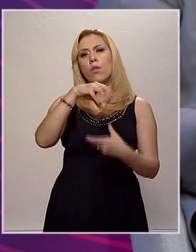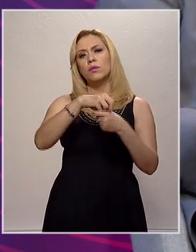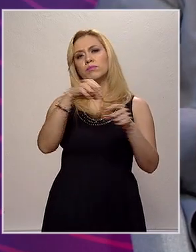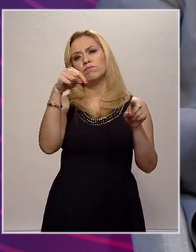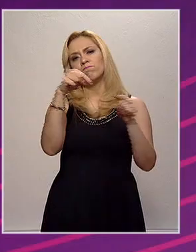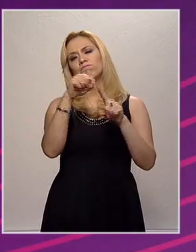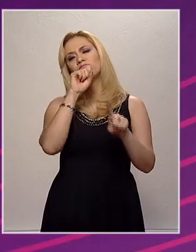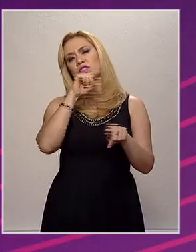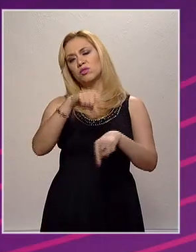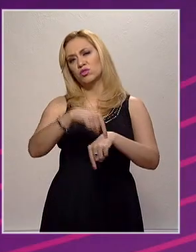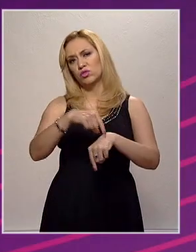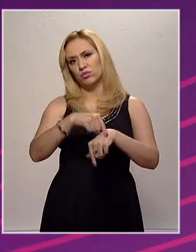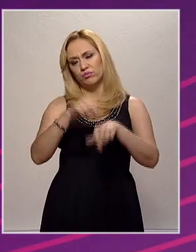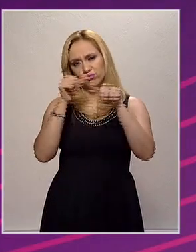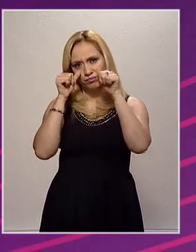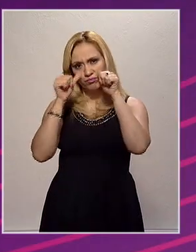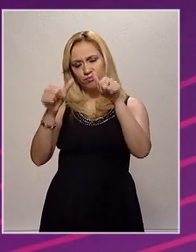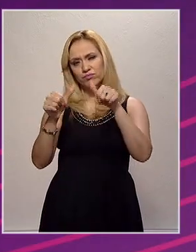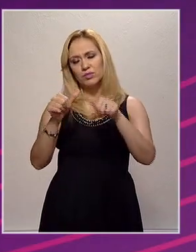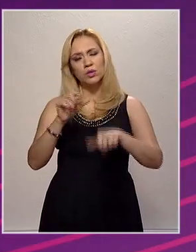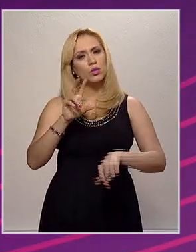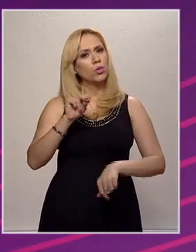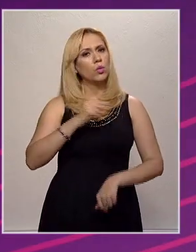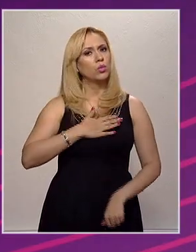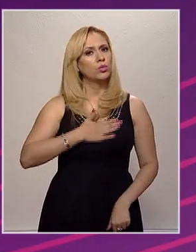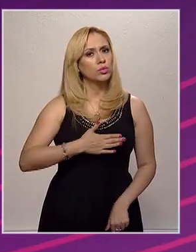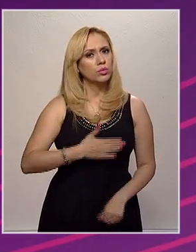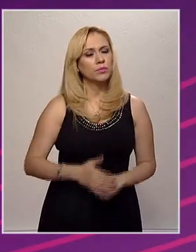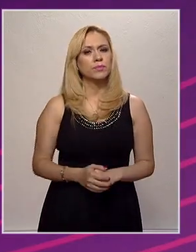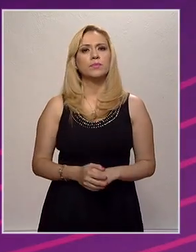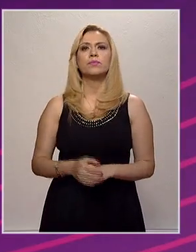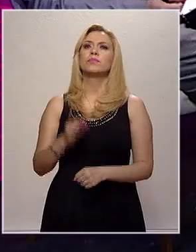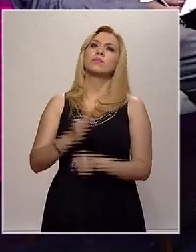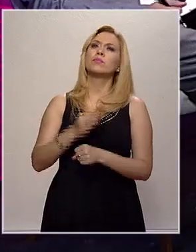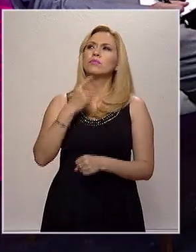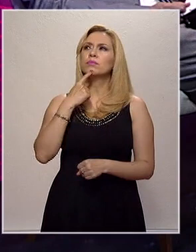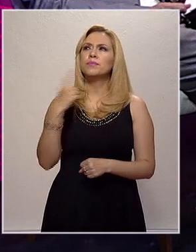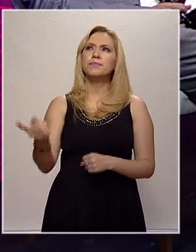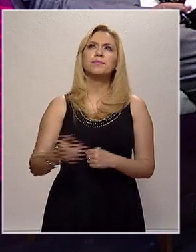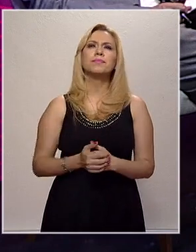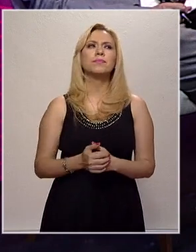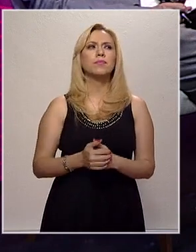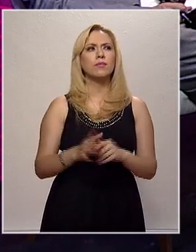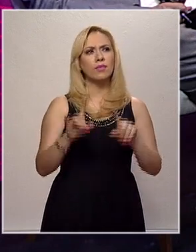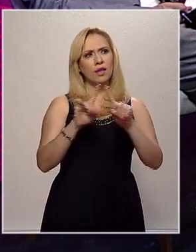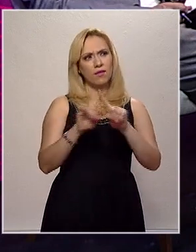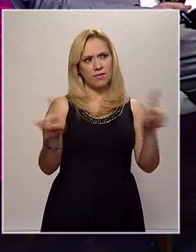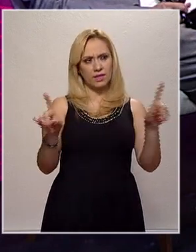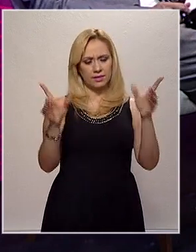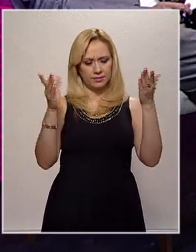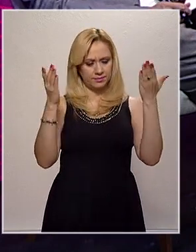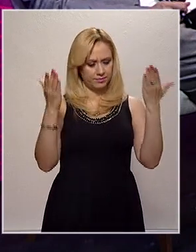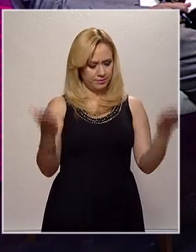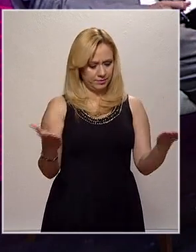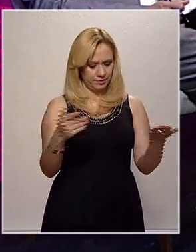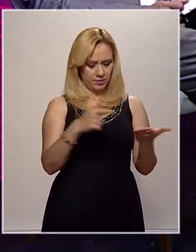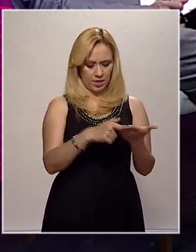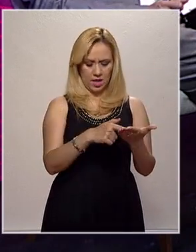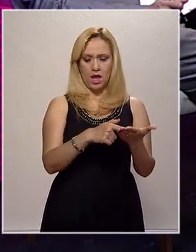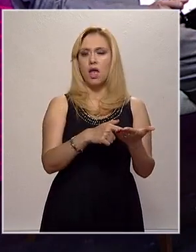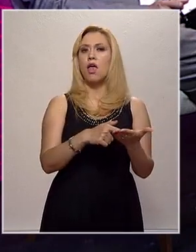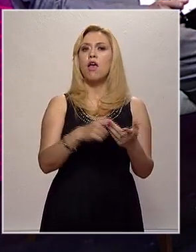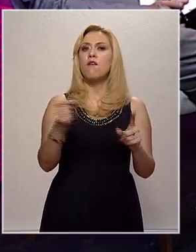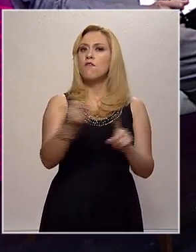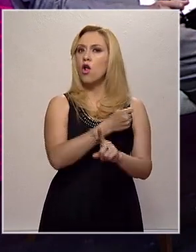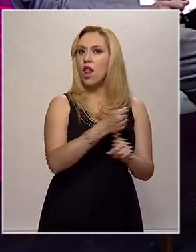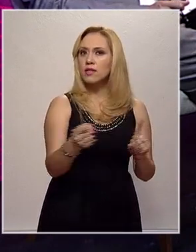la justicia y la equidad. Sí, mencionaste algo que no sé si podrías nada más ahondar, que hay una diferencia entre violencia, ¿no?, y abuso